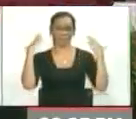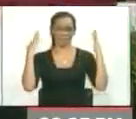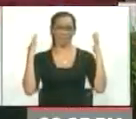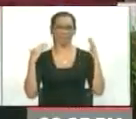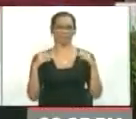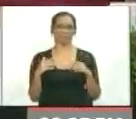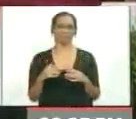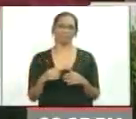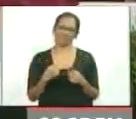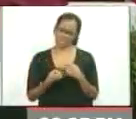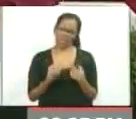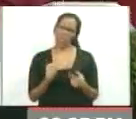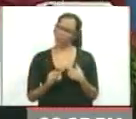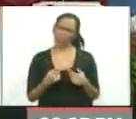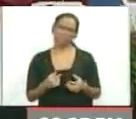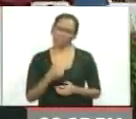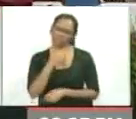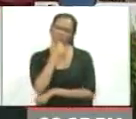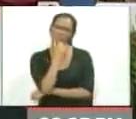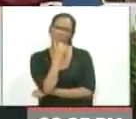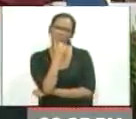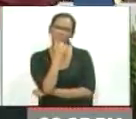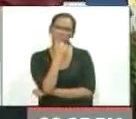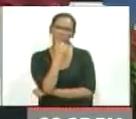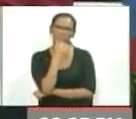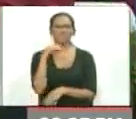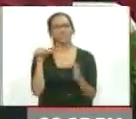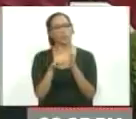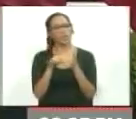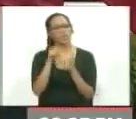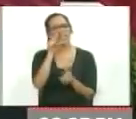De cosas, ¿no? ¿Y dónde está la gente que lo apoya?